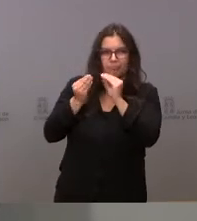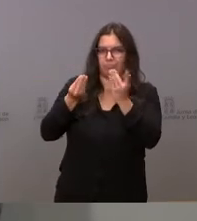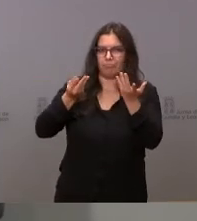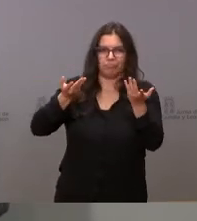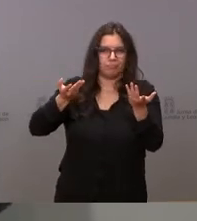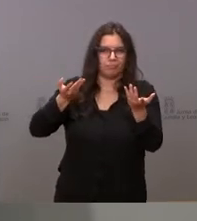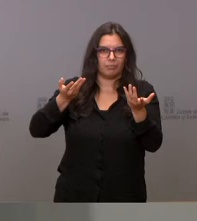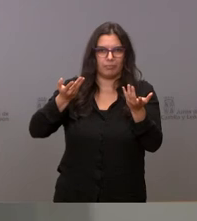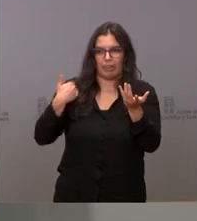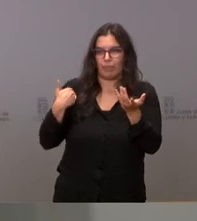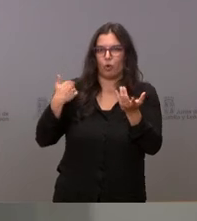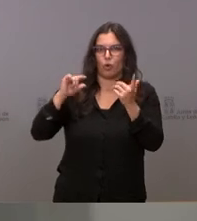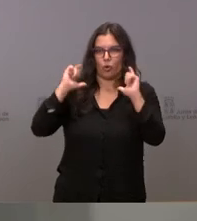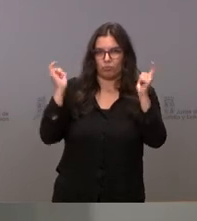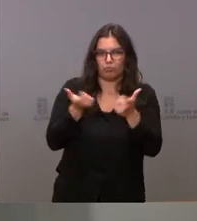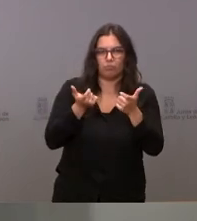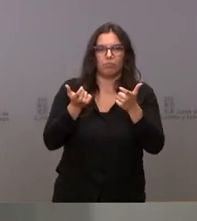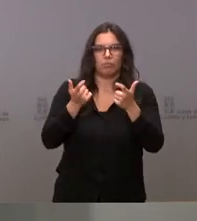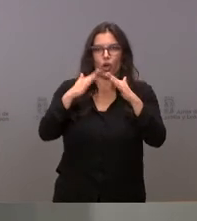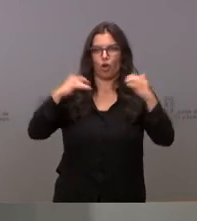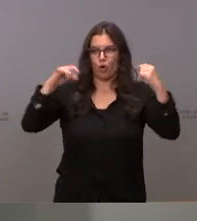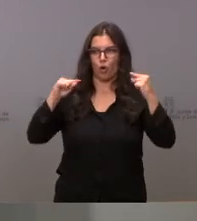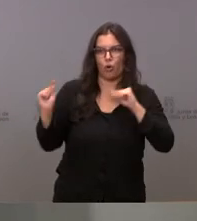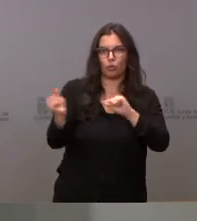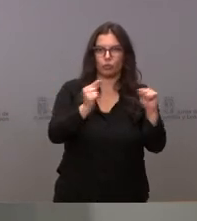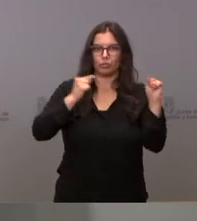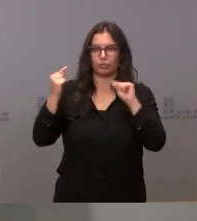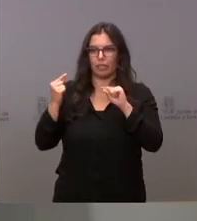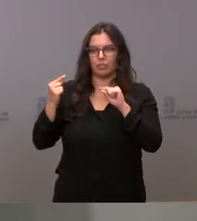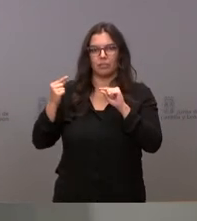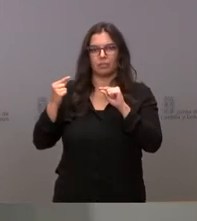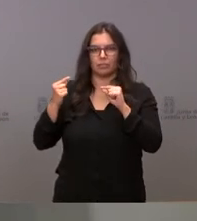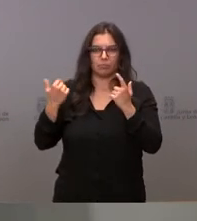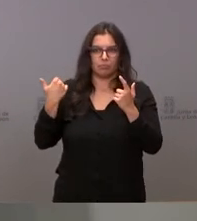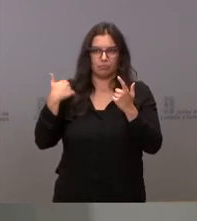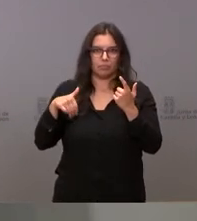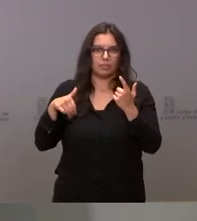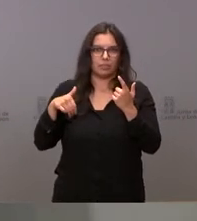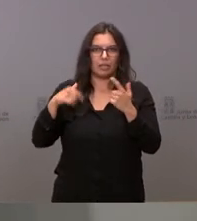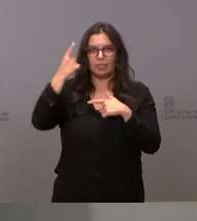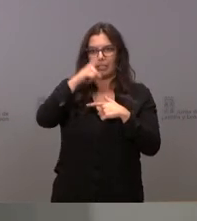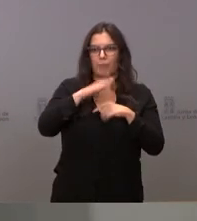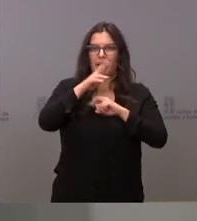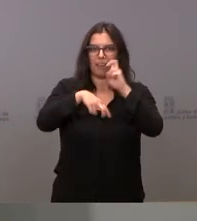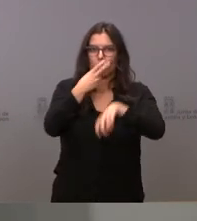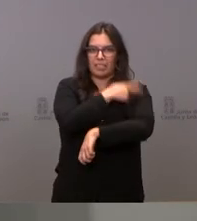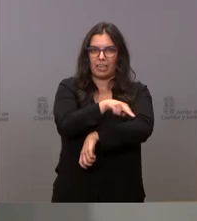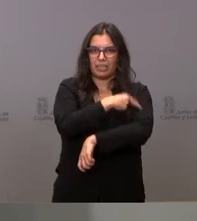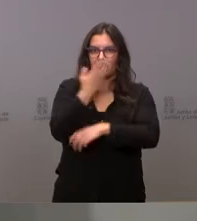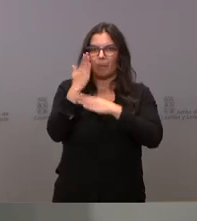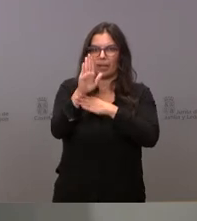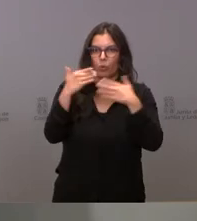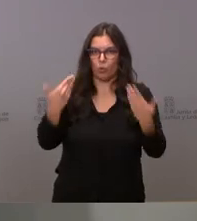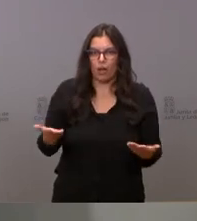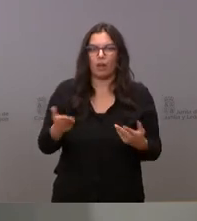una reciente sesión en las Cortes, cuál es nuestro planteamiento sobre la necesidad de la reforma sanitaria.